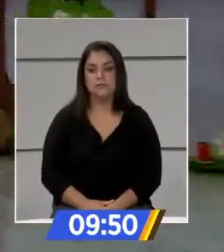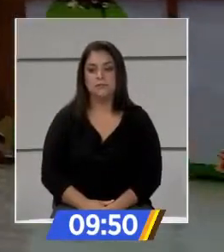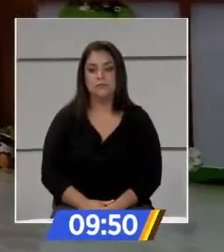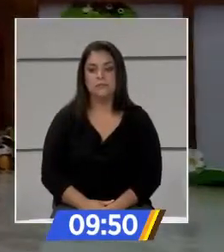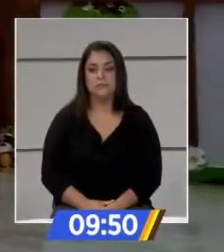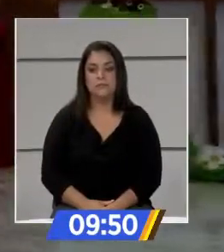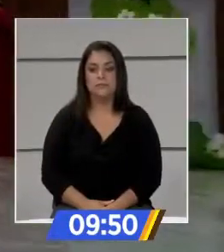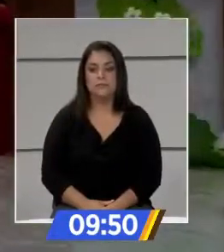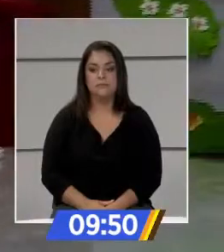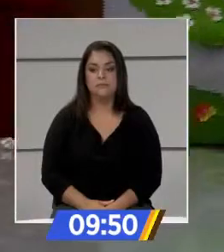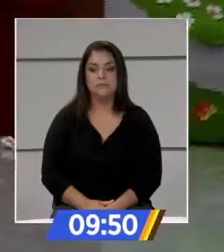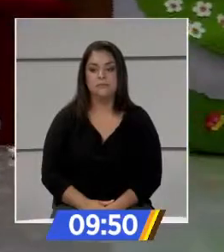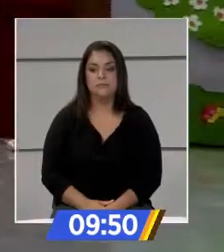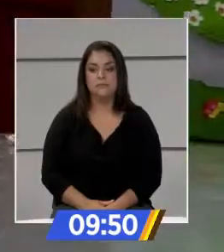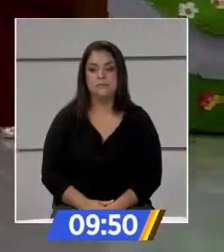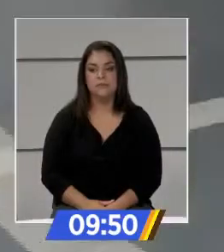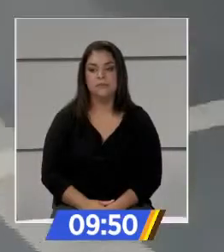Uy, se me fue.